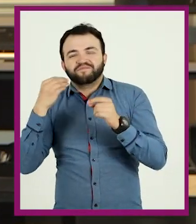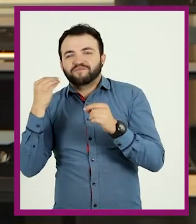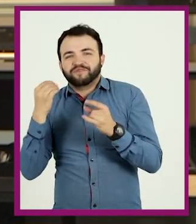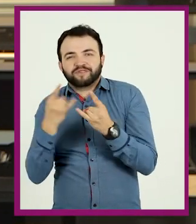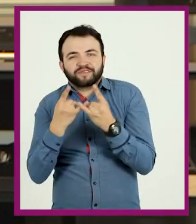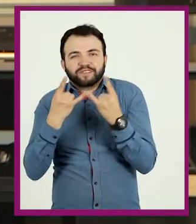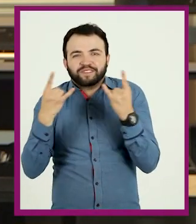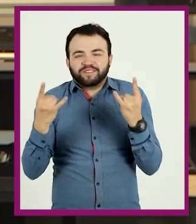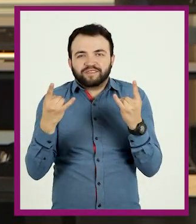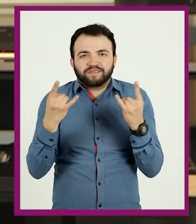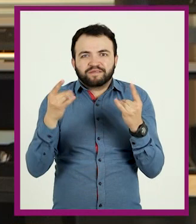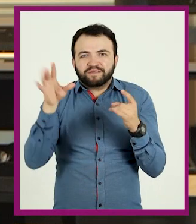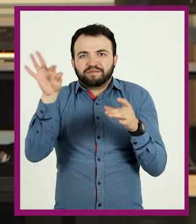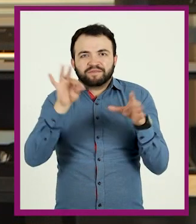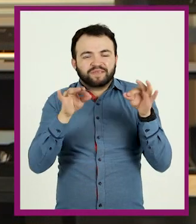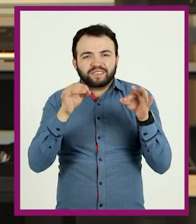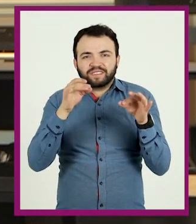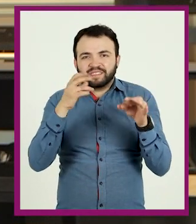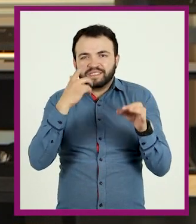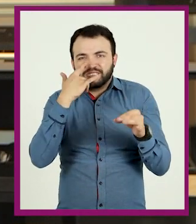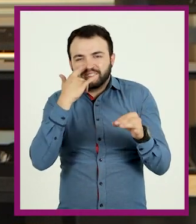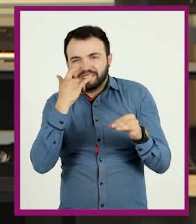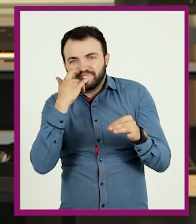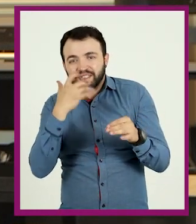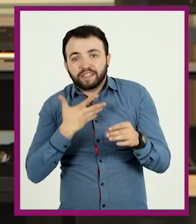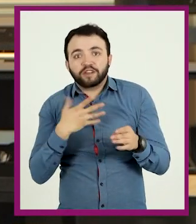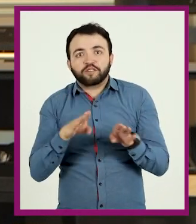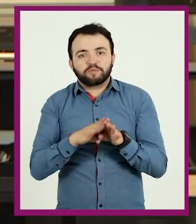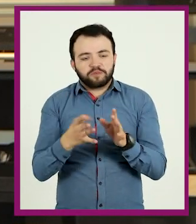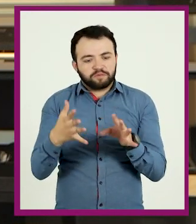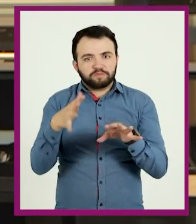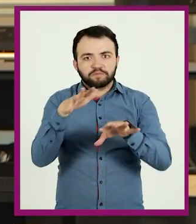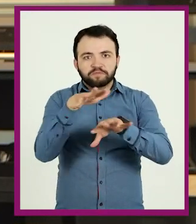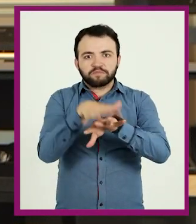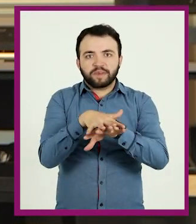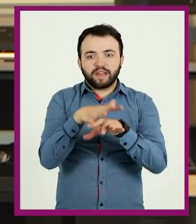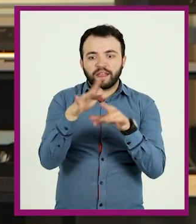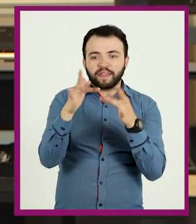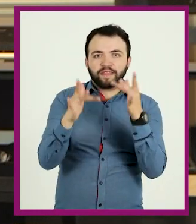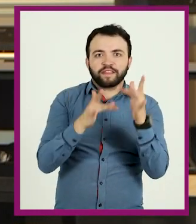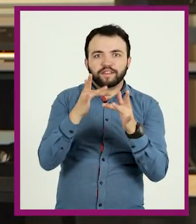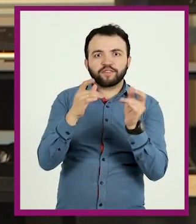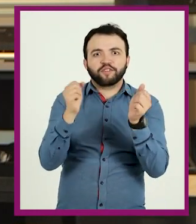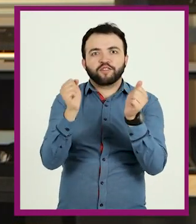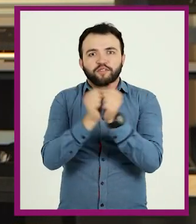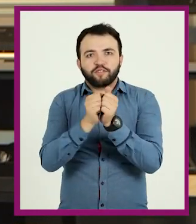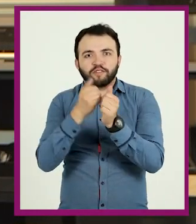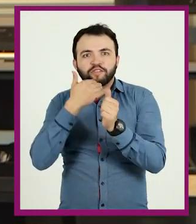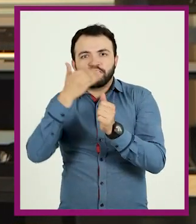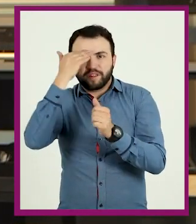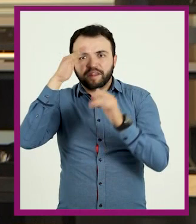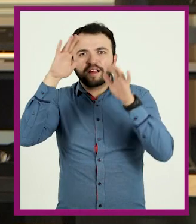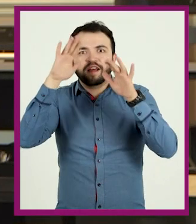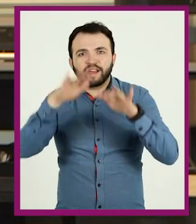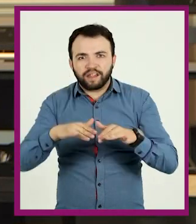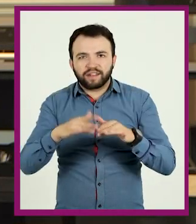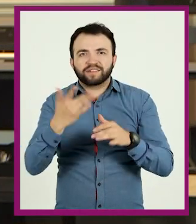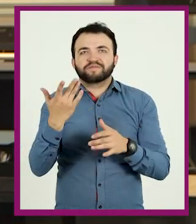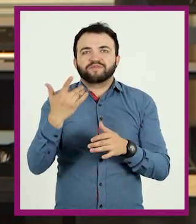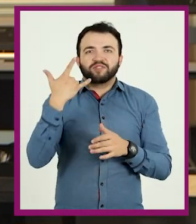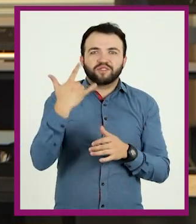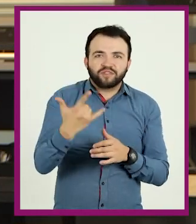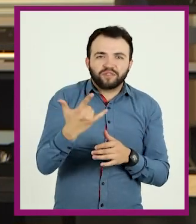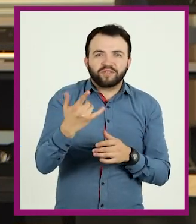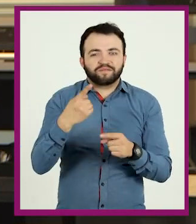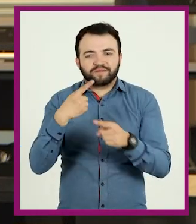balcánica y bueno, pues creo que trae esa fusión perfecta de la música disco, de la electrónica, del rock, hip hop